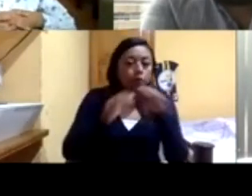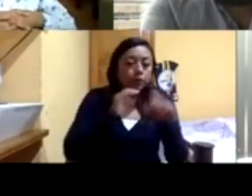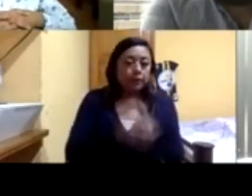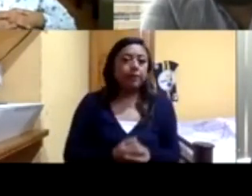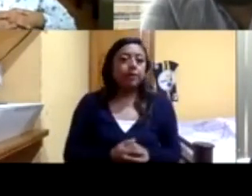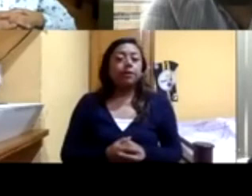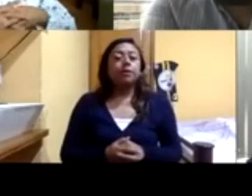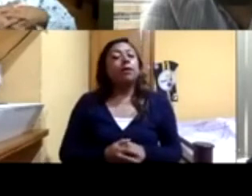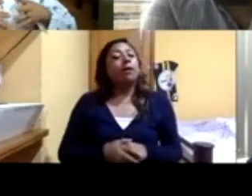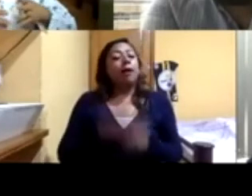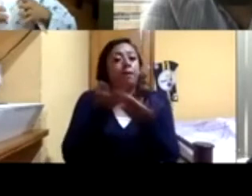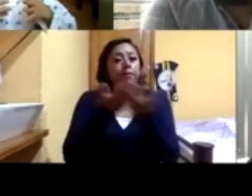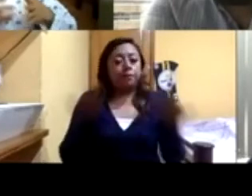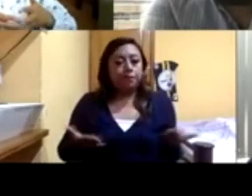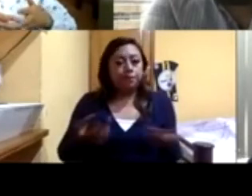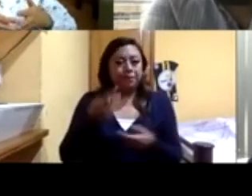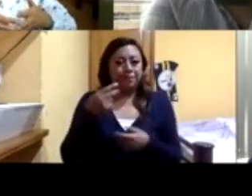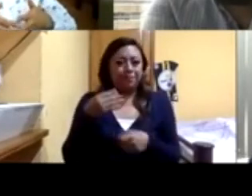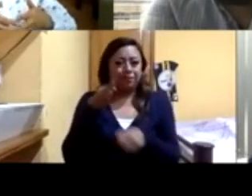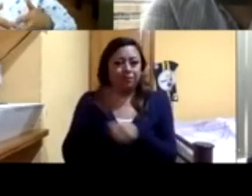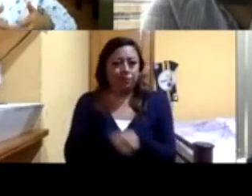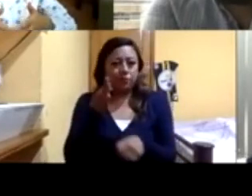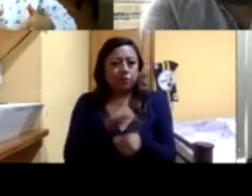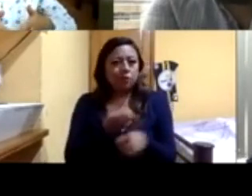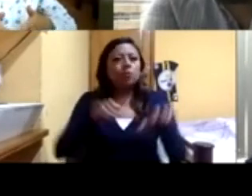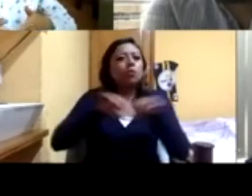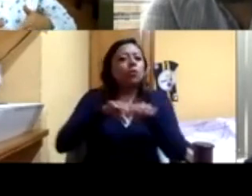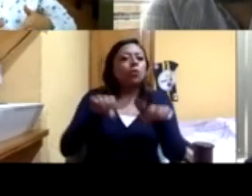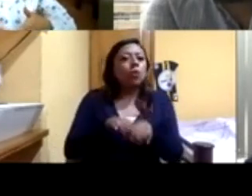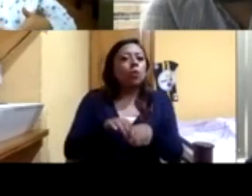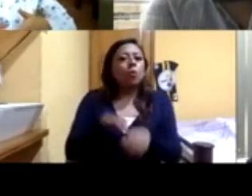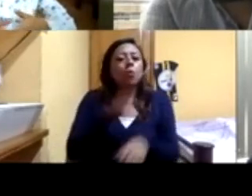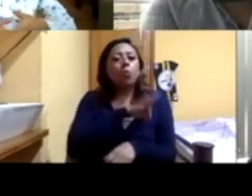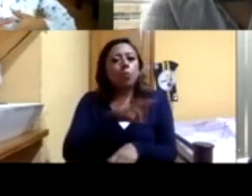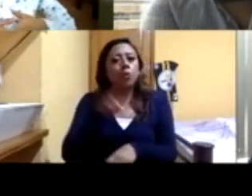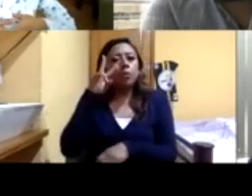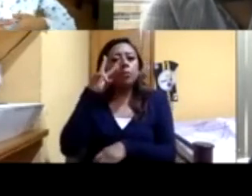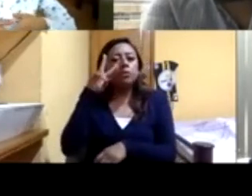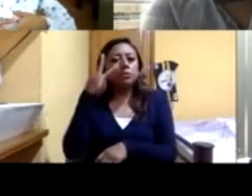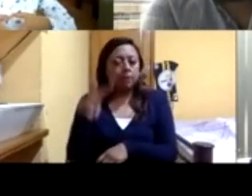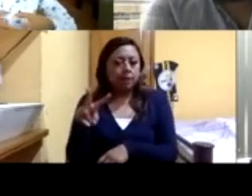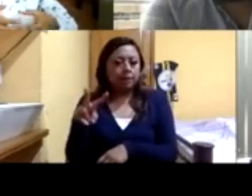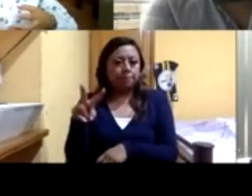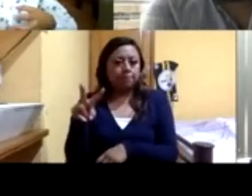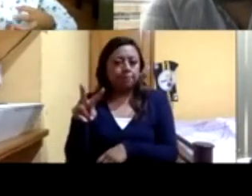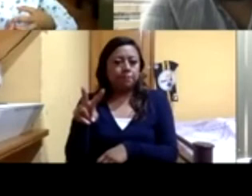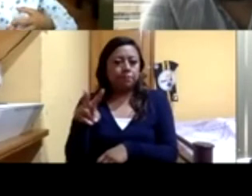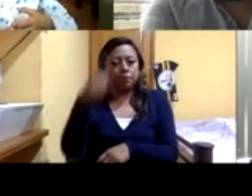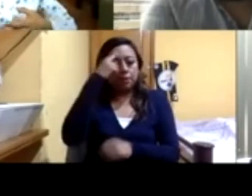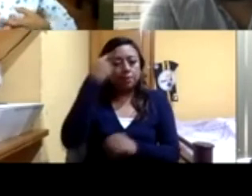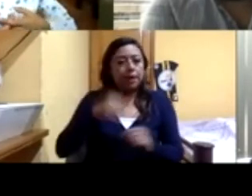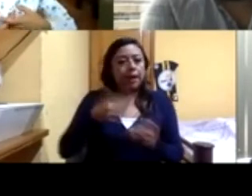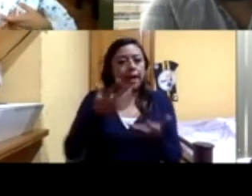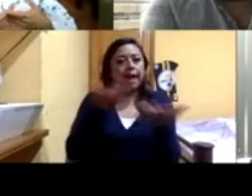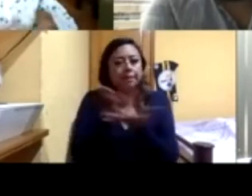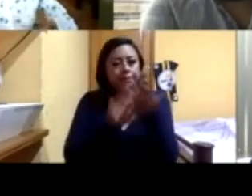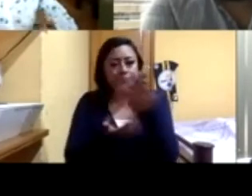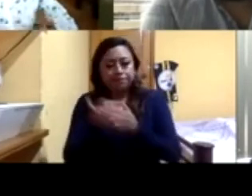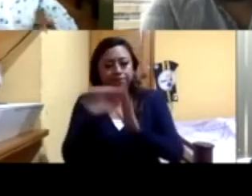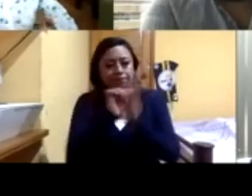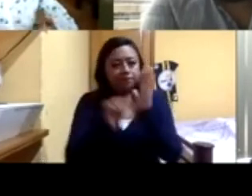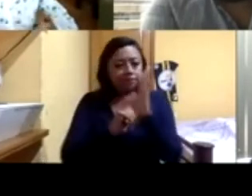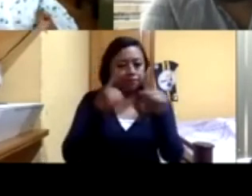la recapitulación de con qué se nos vemos al momento de articular instituciones,